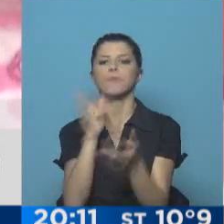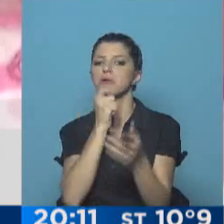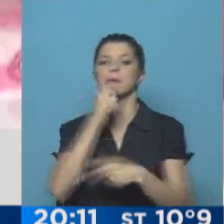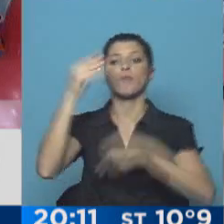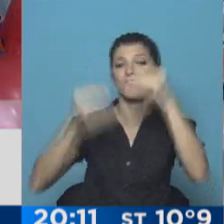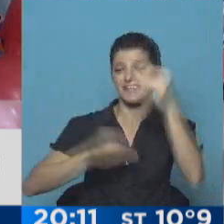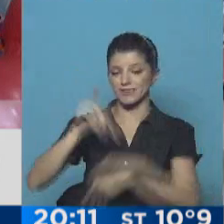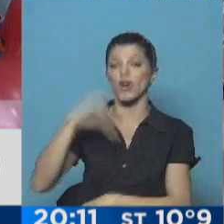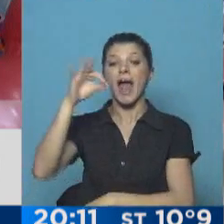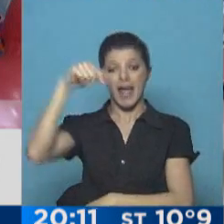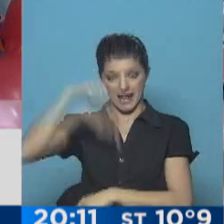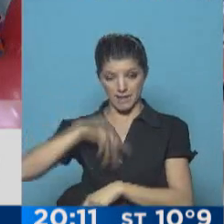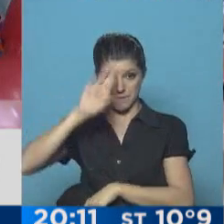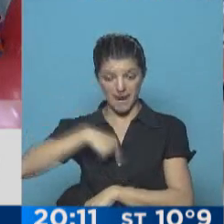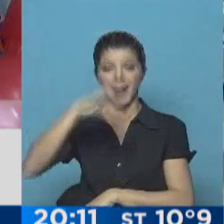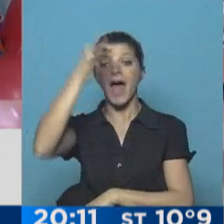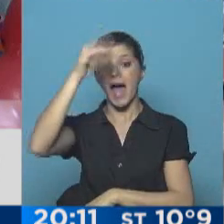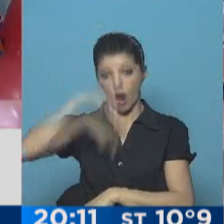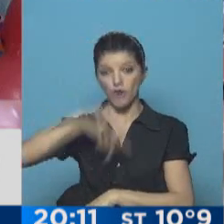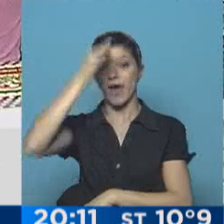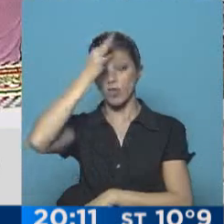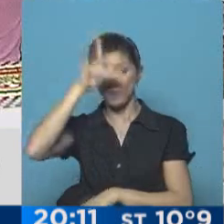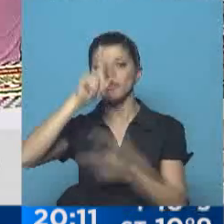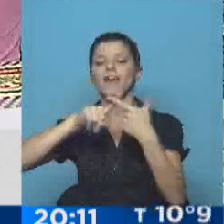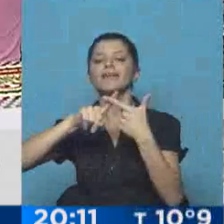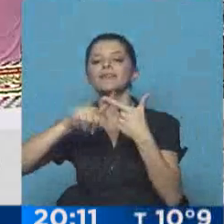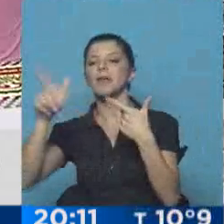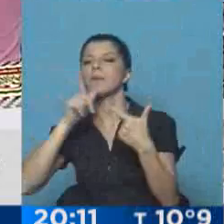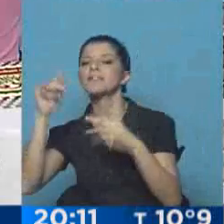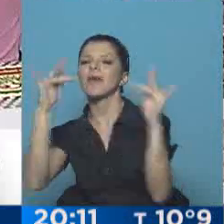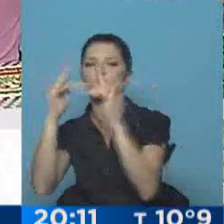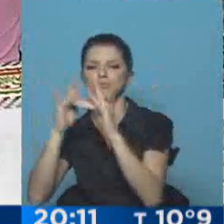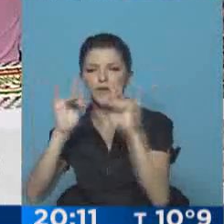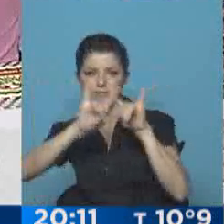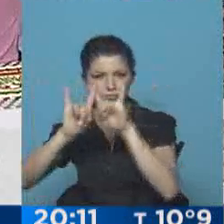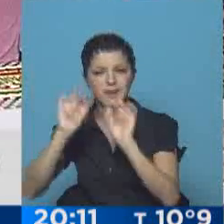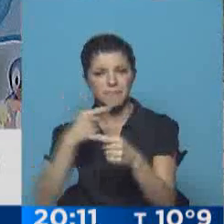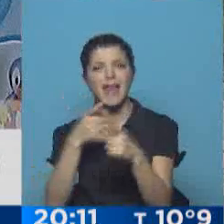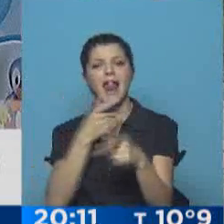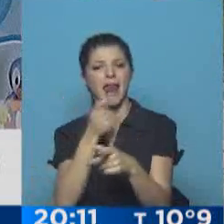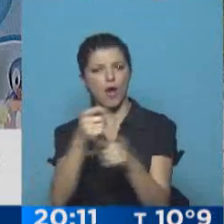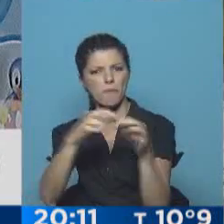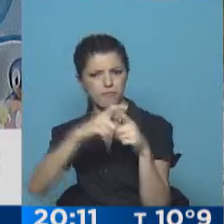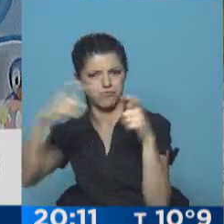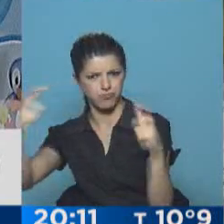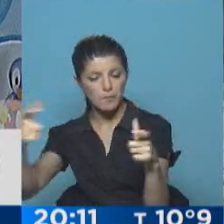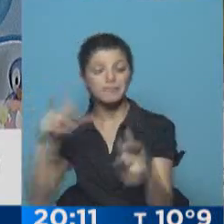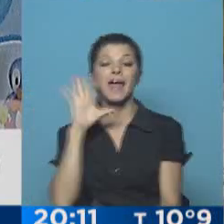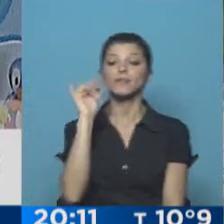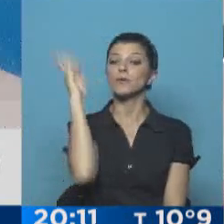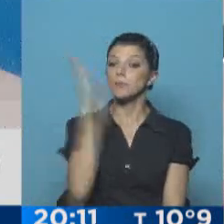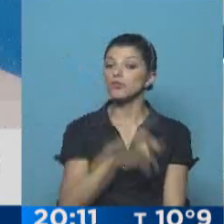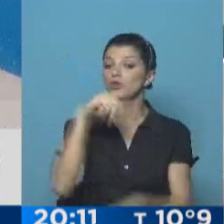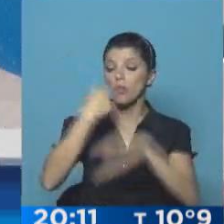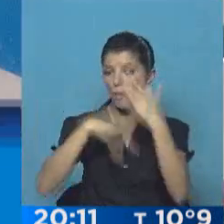Ahora 12, y destacan un incremento en las operaciones online. Aseguran que la mitad de los juguetes que salieron al